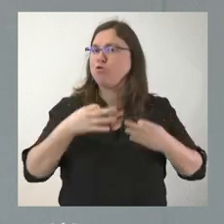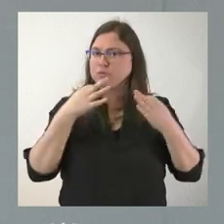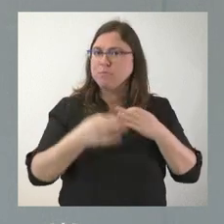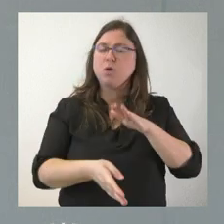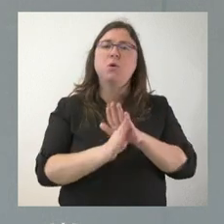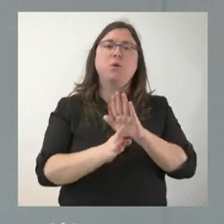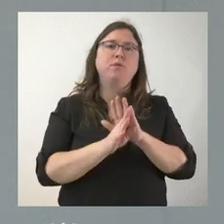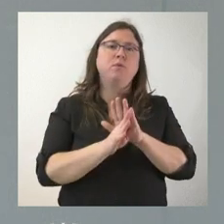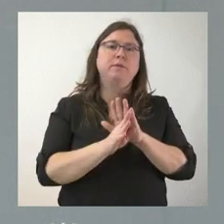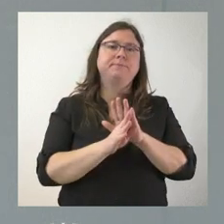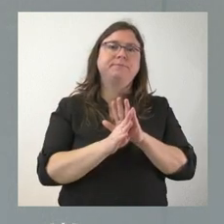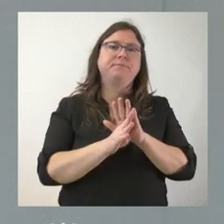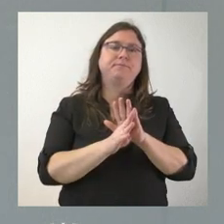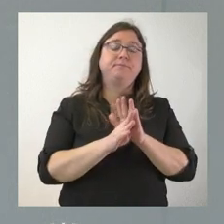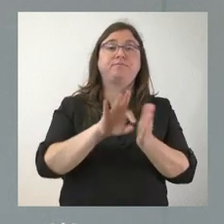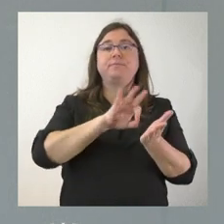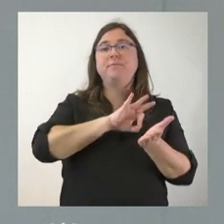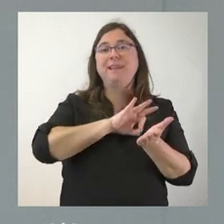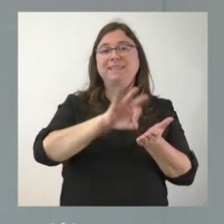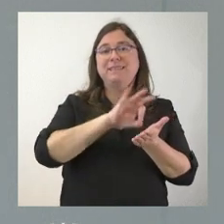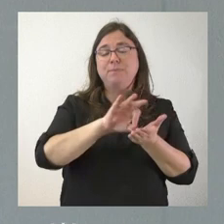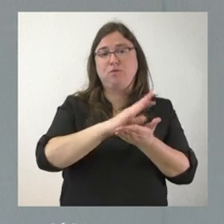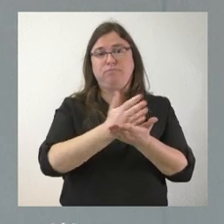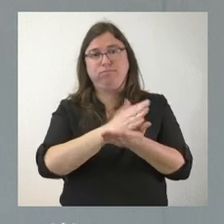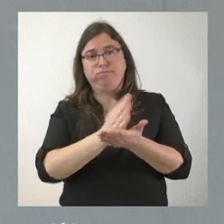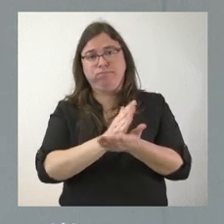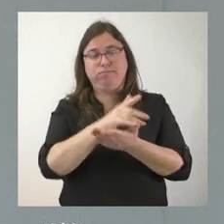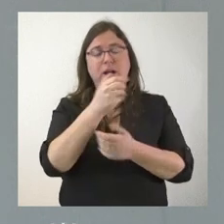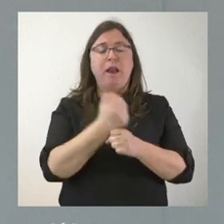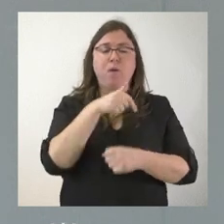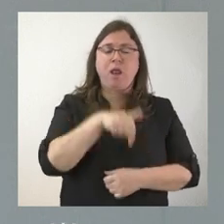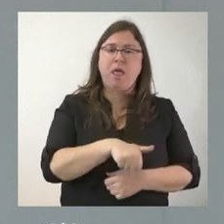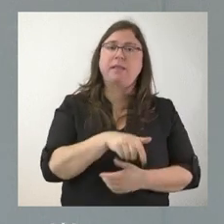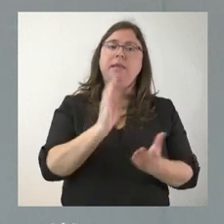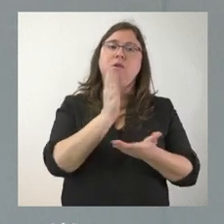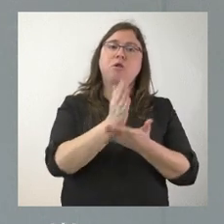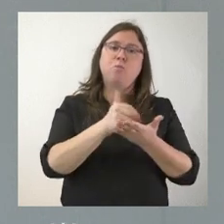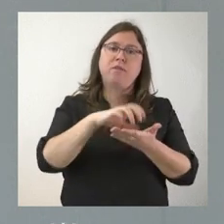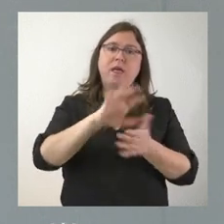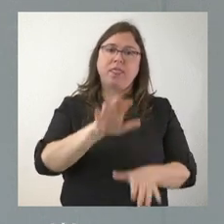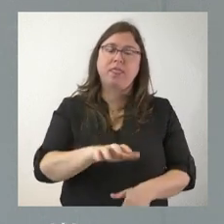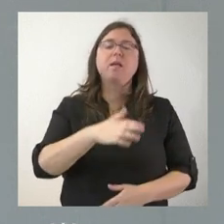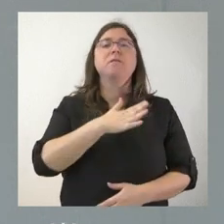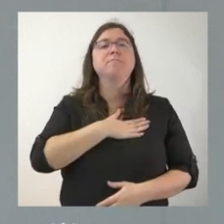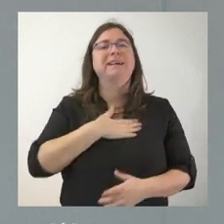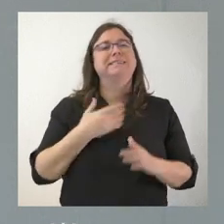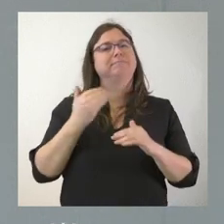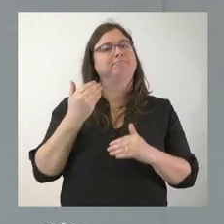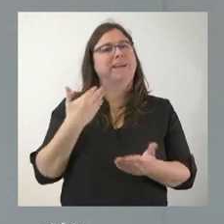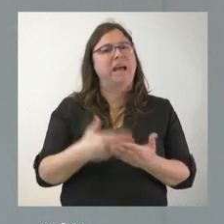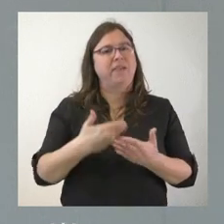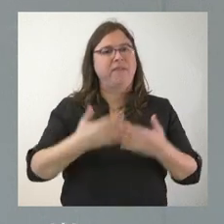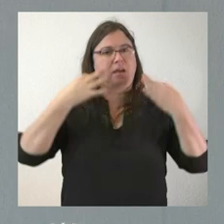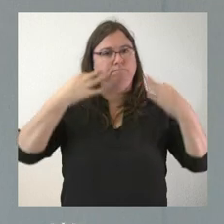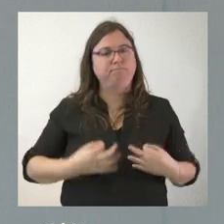manteniendo los servicios de relaciones laborales en nuestra comunidad Autónoma hacerlo con la mayor garantía de calidad posible y